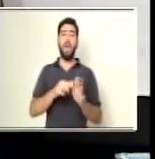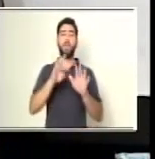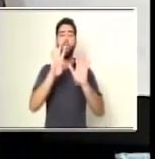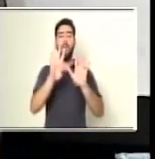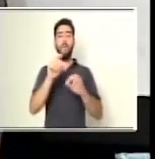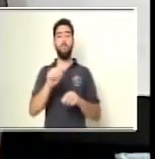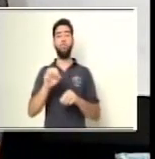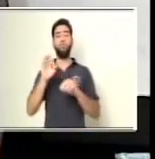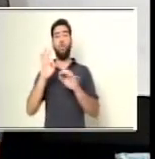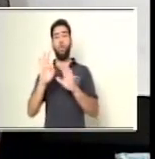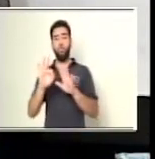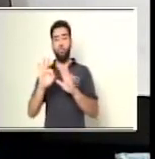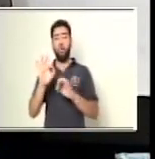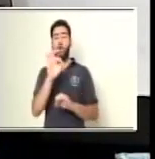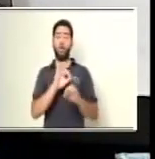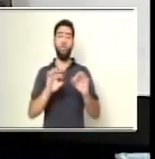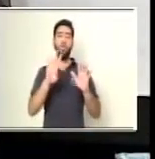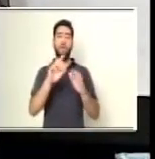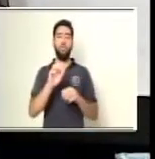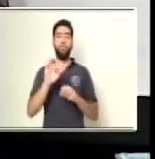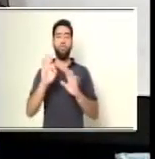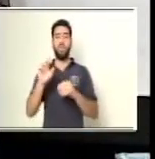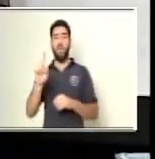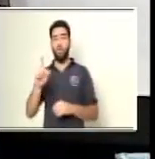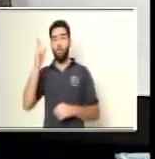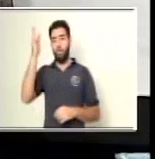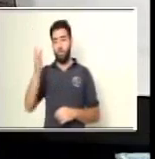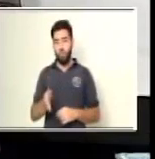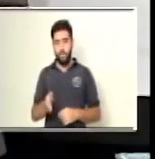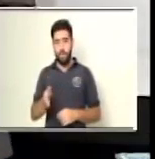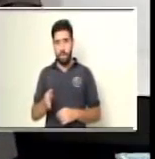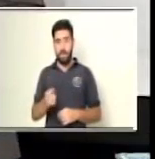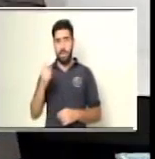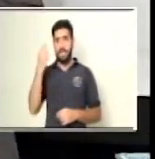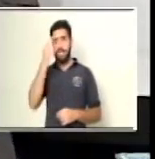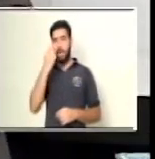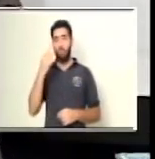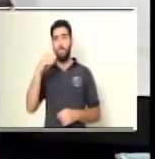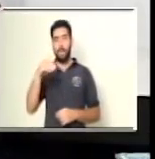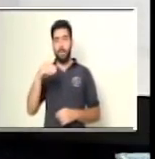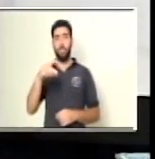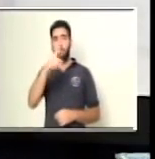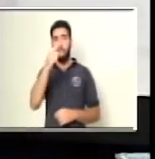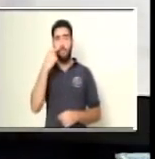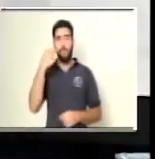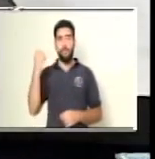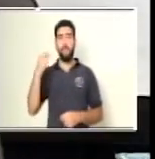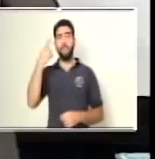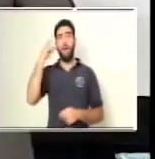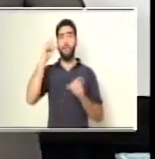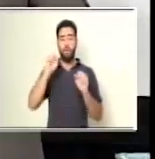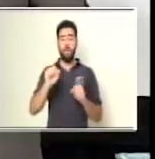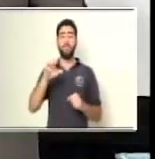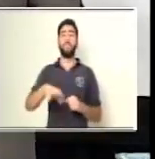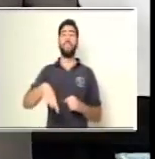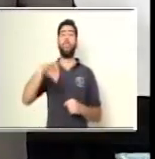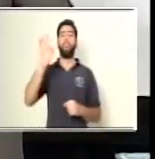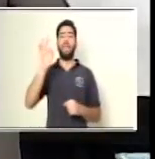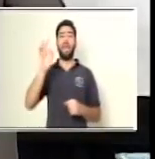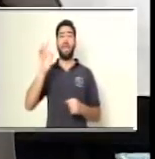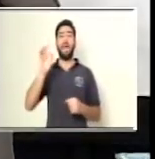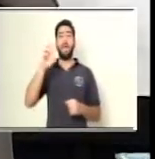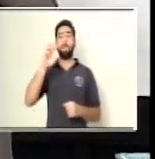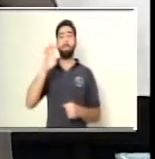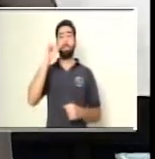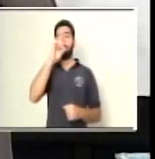9.8 o 9.81 metros por segundo cuadrado. Entonces, para encontrar el peso de esa persona,